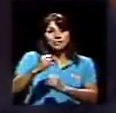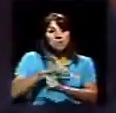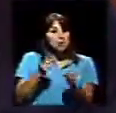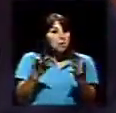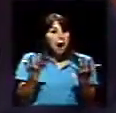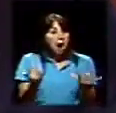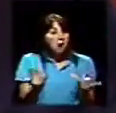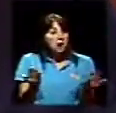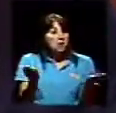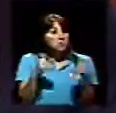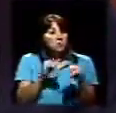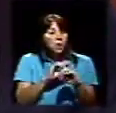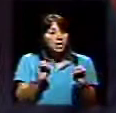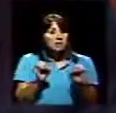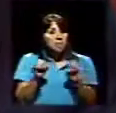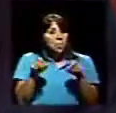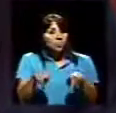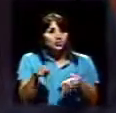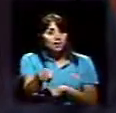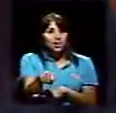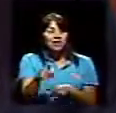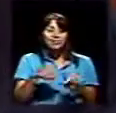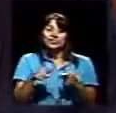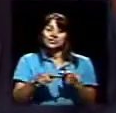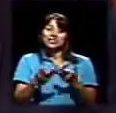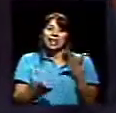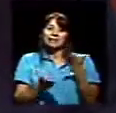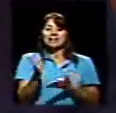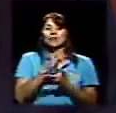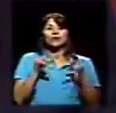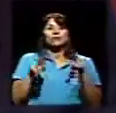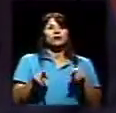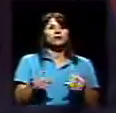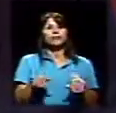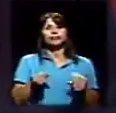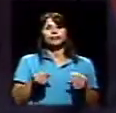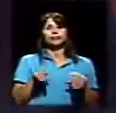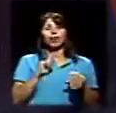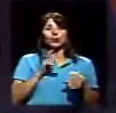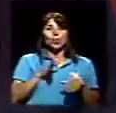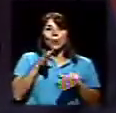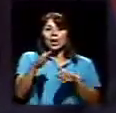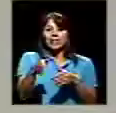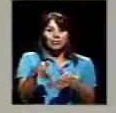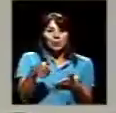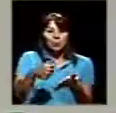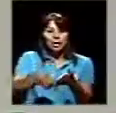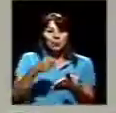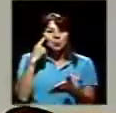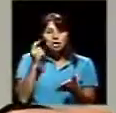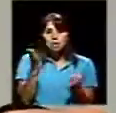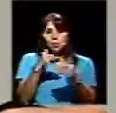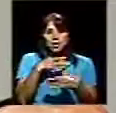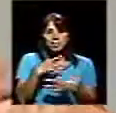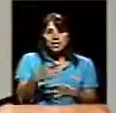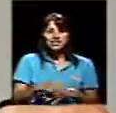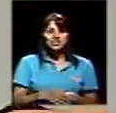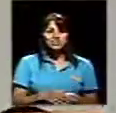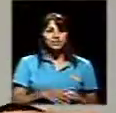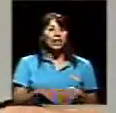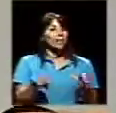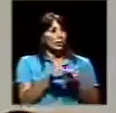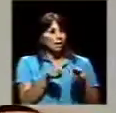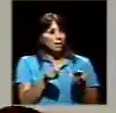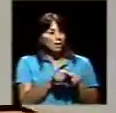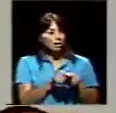sobre todo en comunidades pequeñas, alguna gente se abstenga de votar porque ya no existe ese interés. E incluso déjeme interrumpirlo, don Rubén, ahí que es,